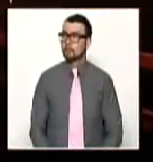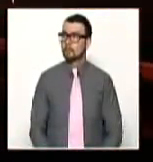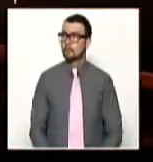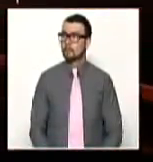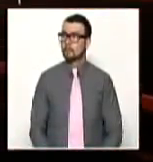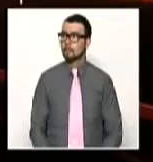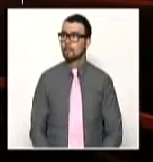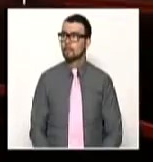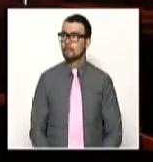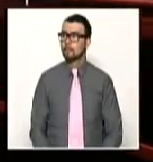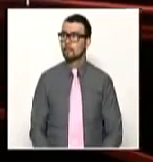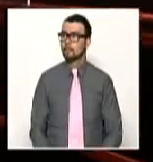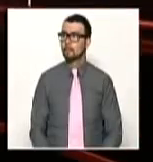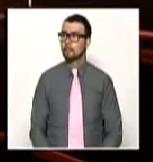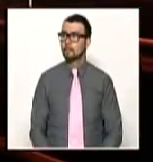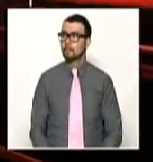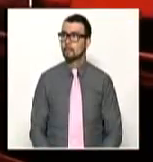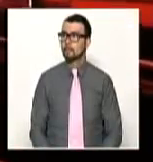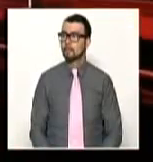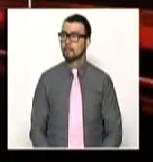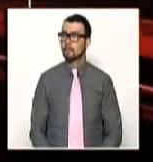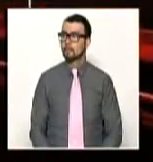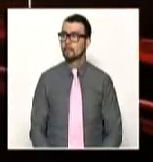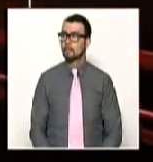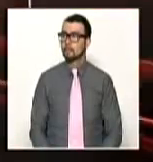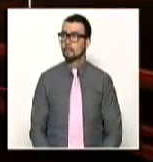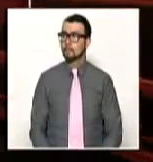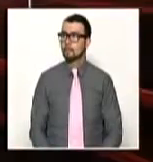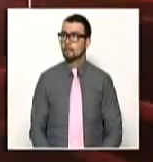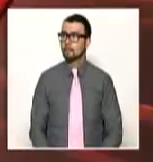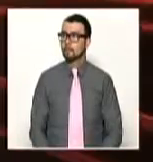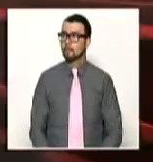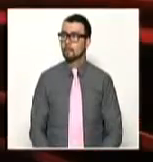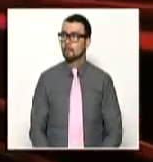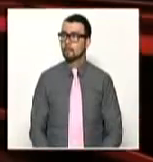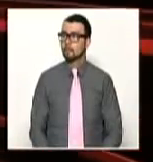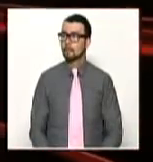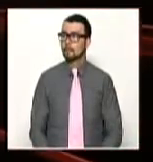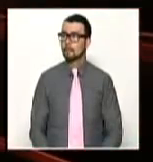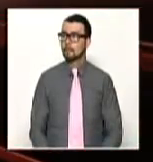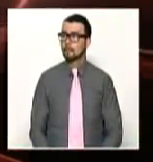Telecafé Noticias, la mejor información del Triángulo del Café.